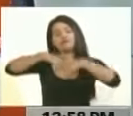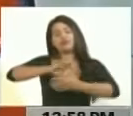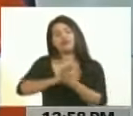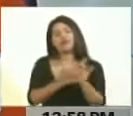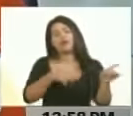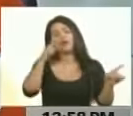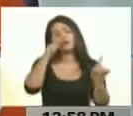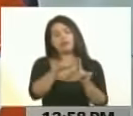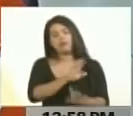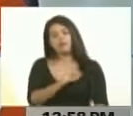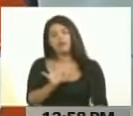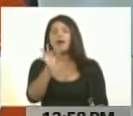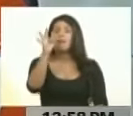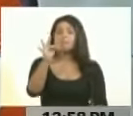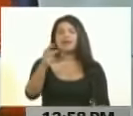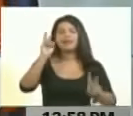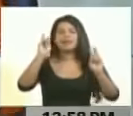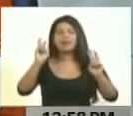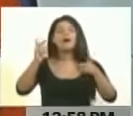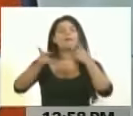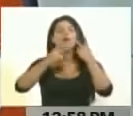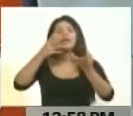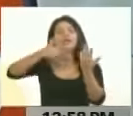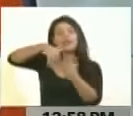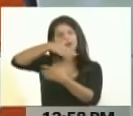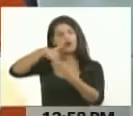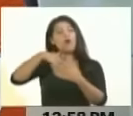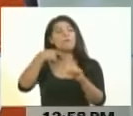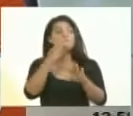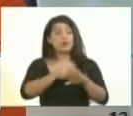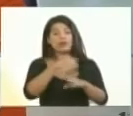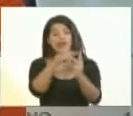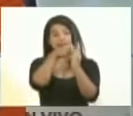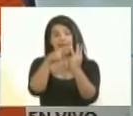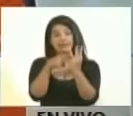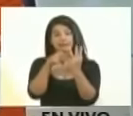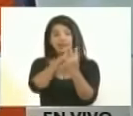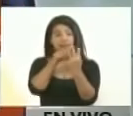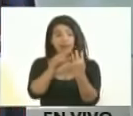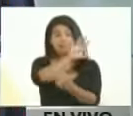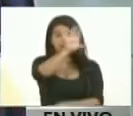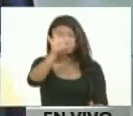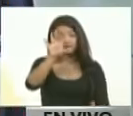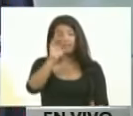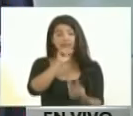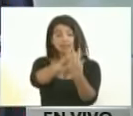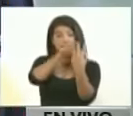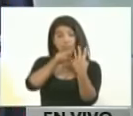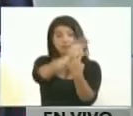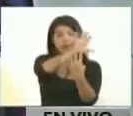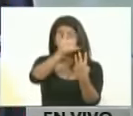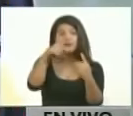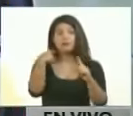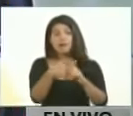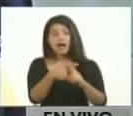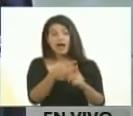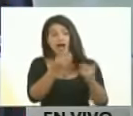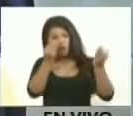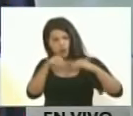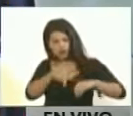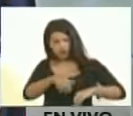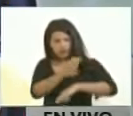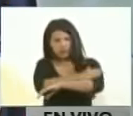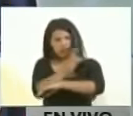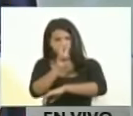toda esta confabulación entre estos cancilleres subrogados, entre la derecha paupérrima